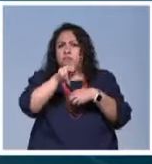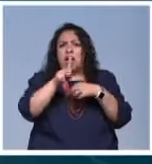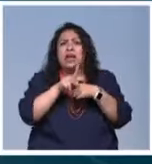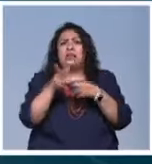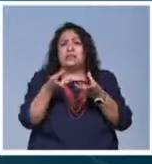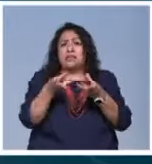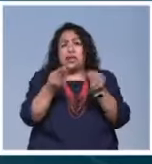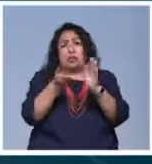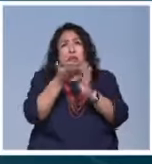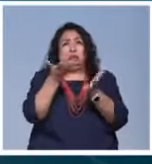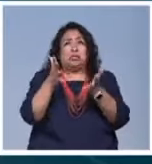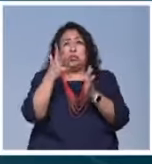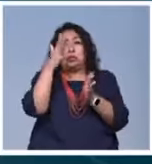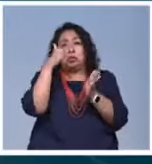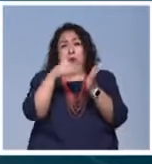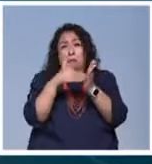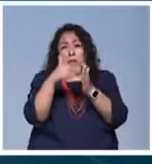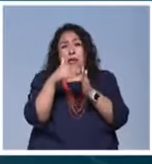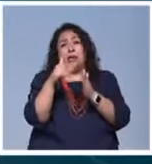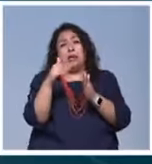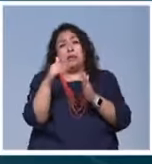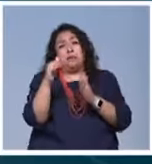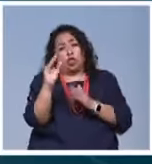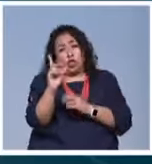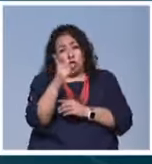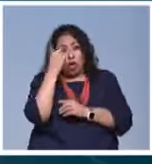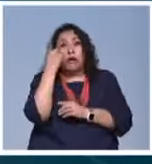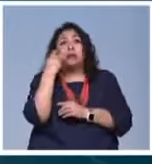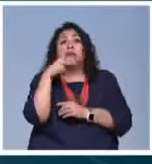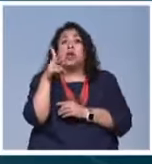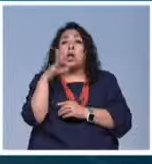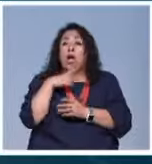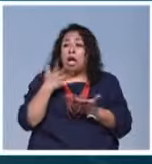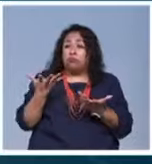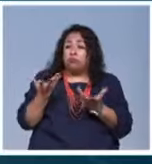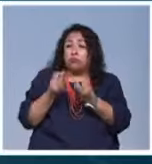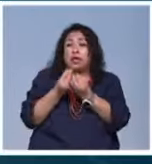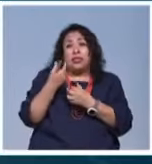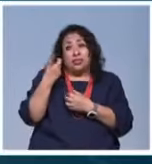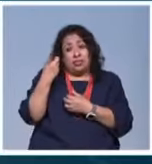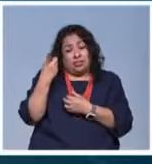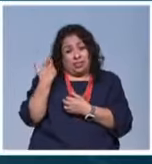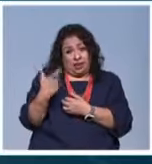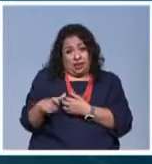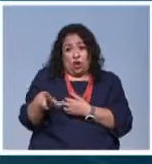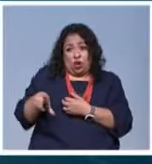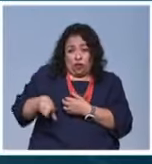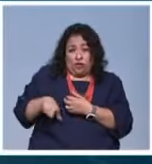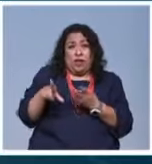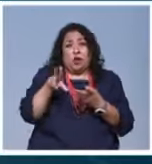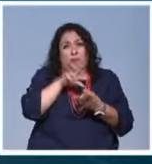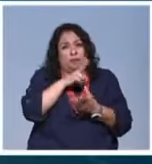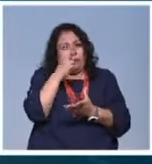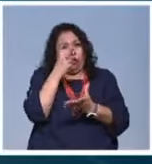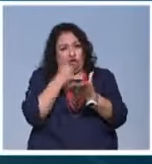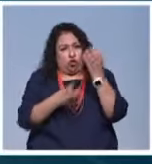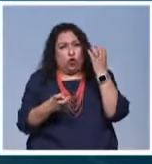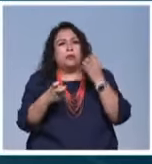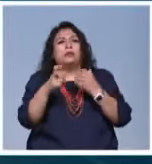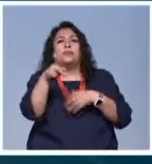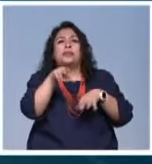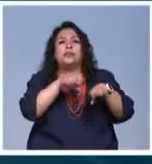infraestructura ronda los 5,000 millones dó pero proviene de una combinación del dinero público y el dinero privado en el